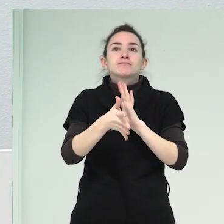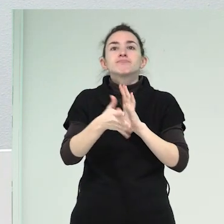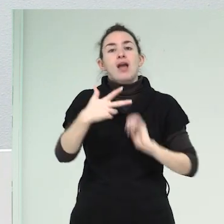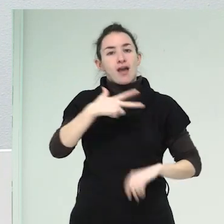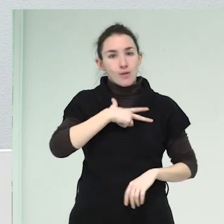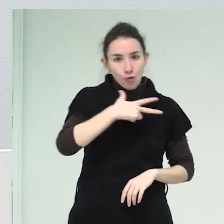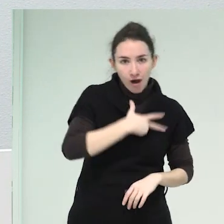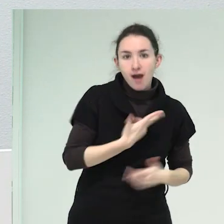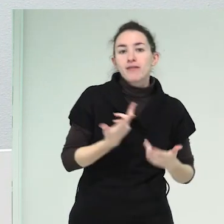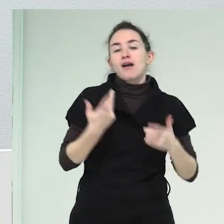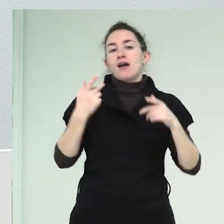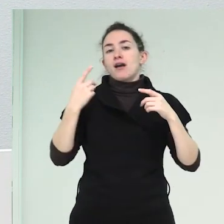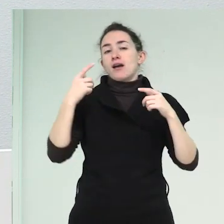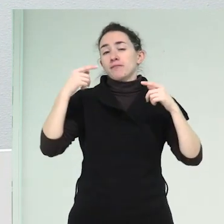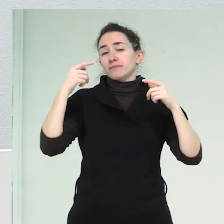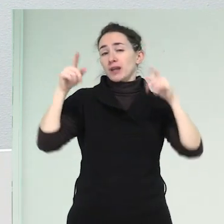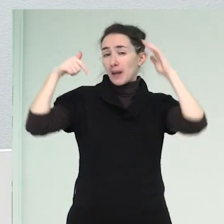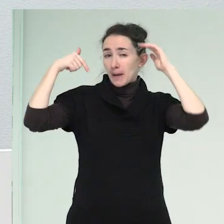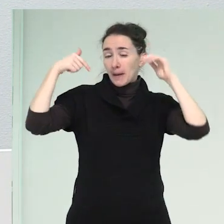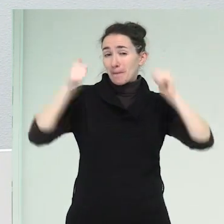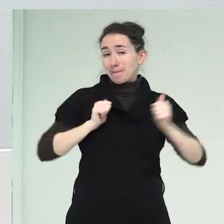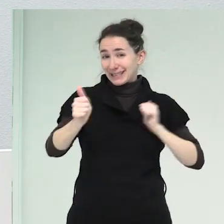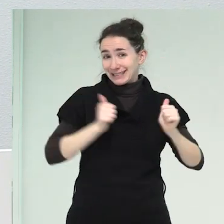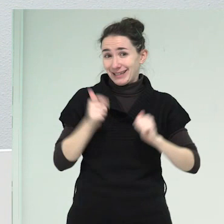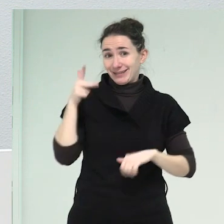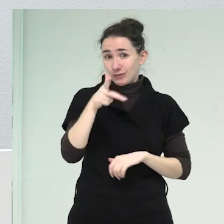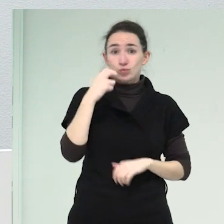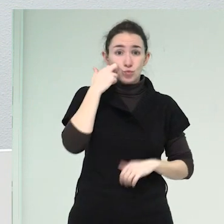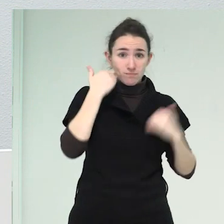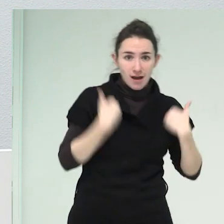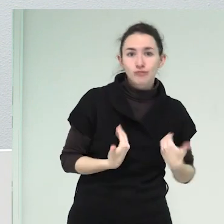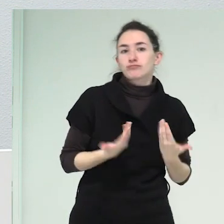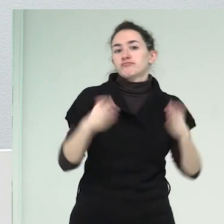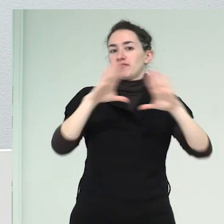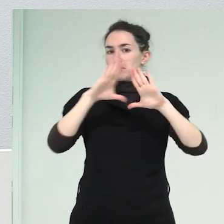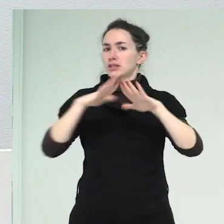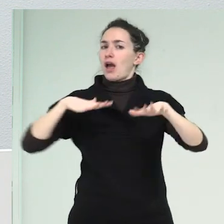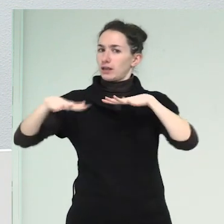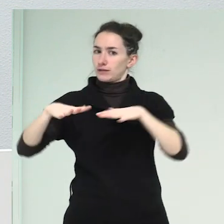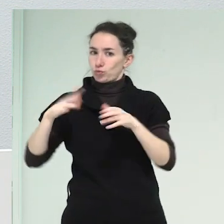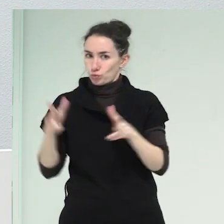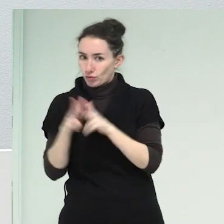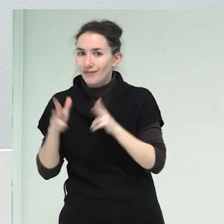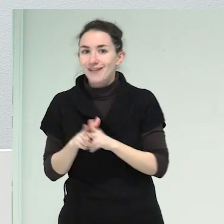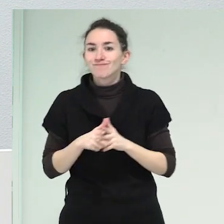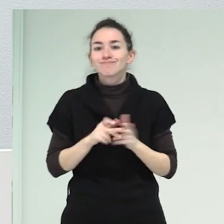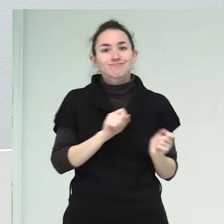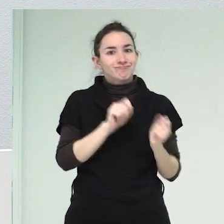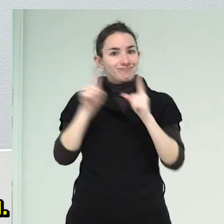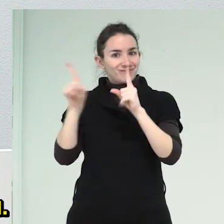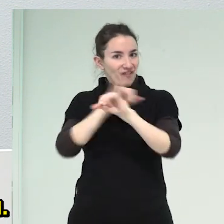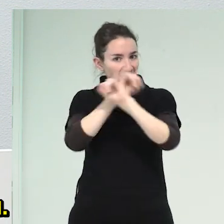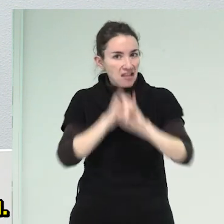abogada, máster en derechos humanos, feminista y activista social. Felizmente exiliada, nacida en Costa